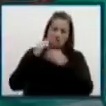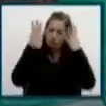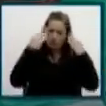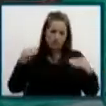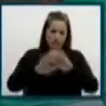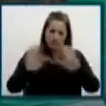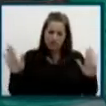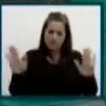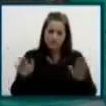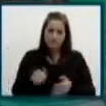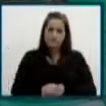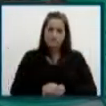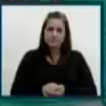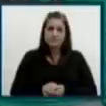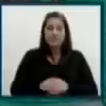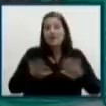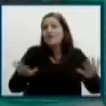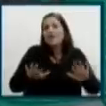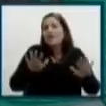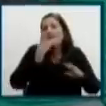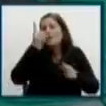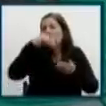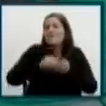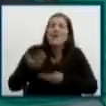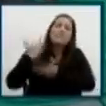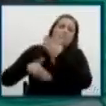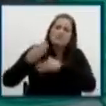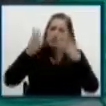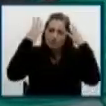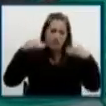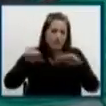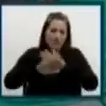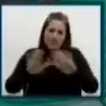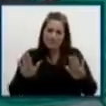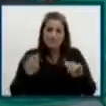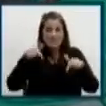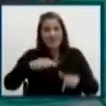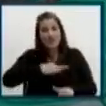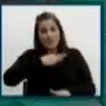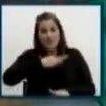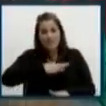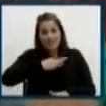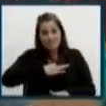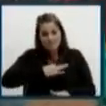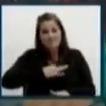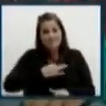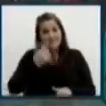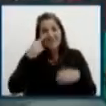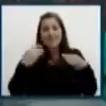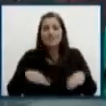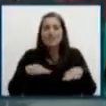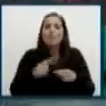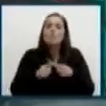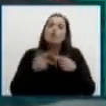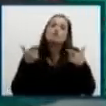nomás? Yo qué sé, se vive una vez nada más. No, aquello quedó en el pasado, En la vida, la verdad que por